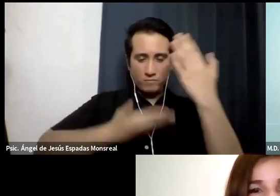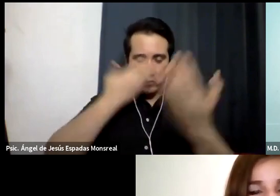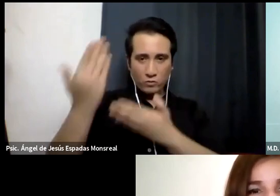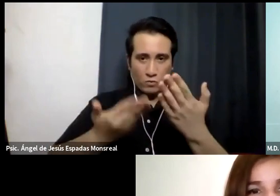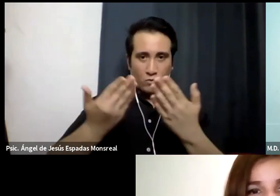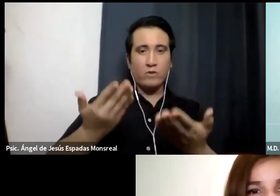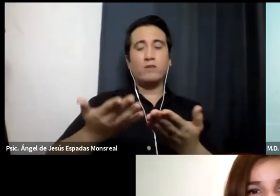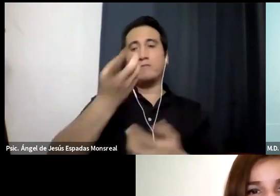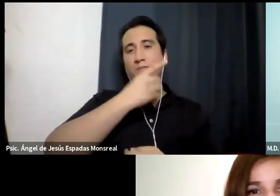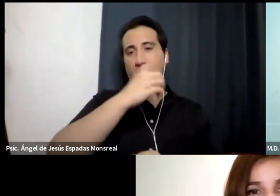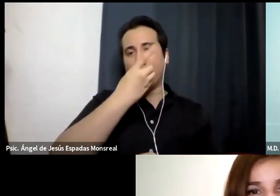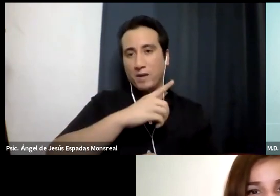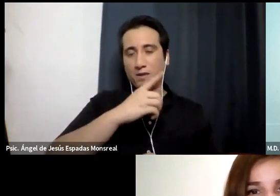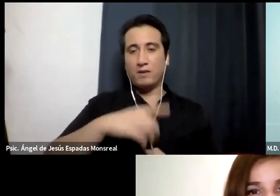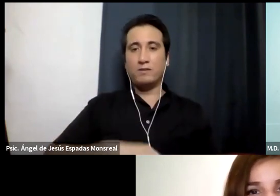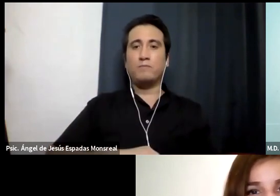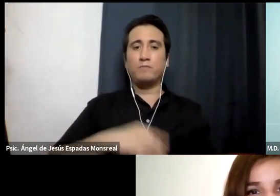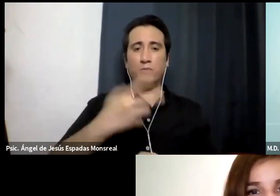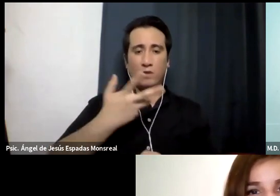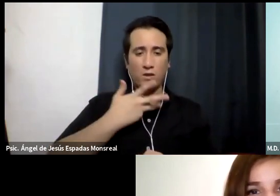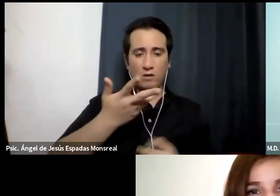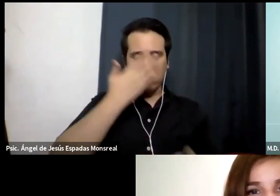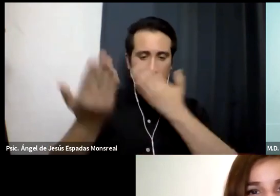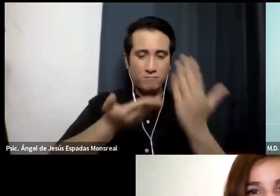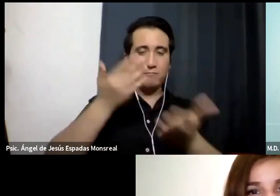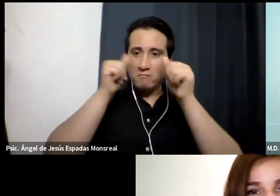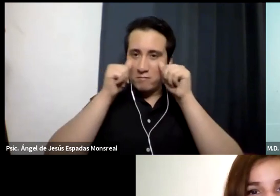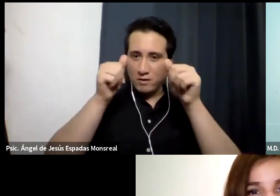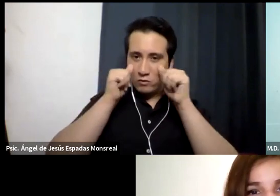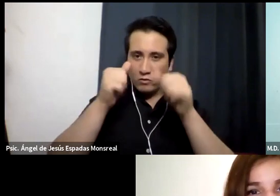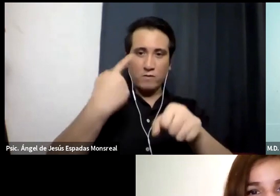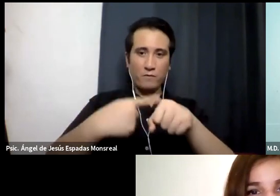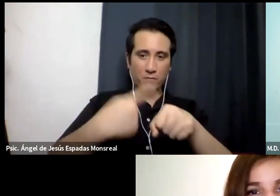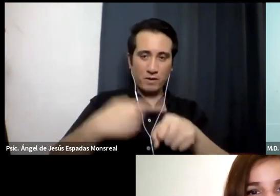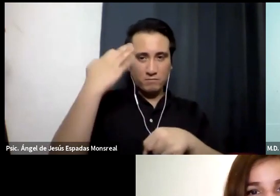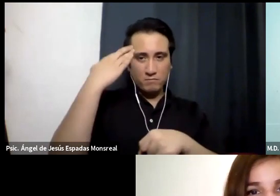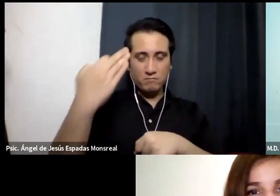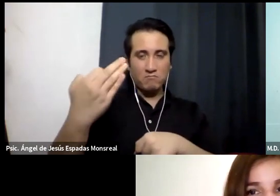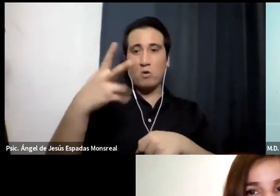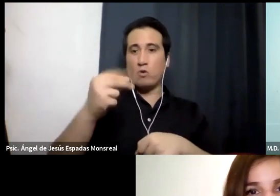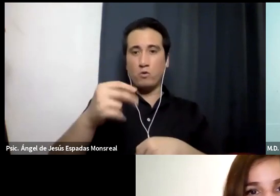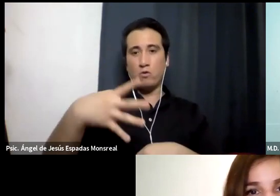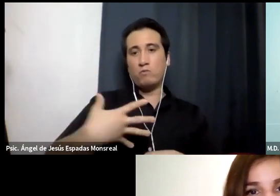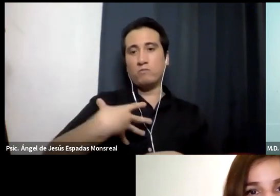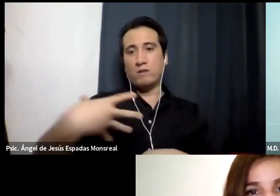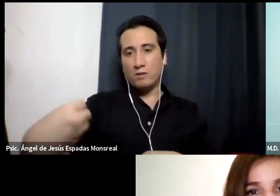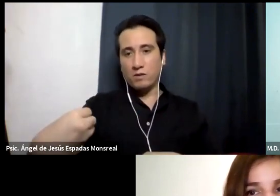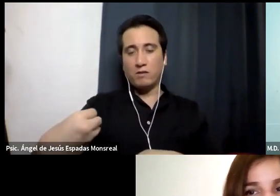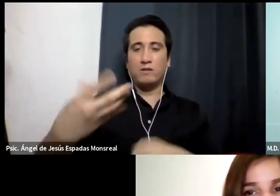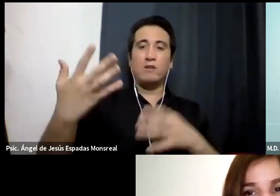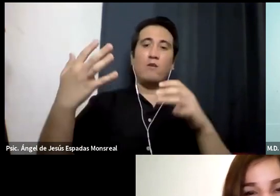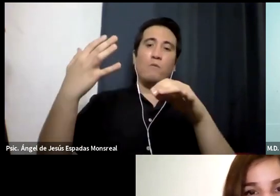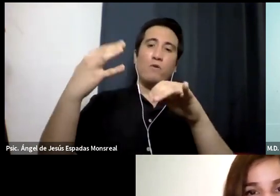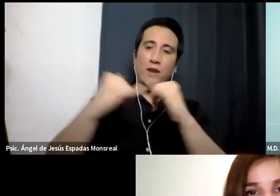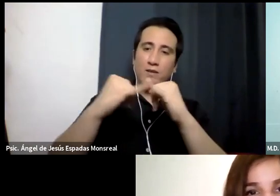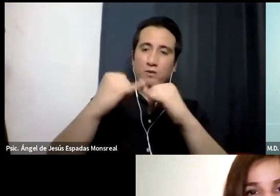Mexicana de Diabetes. Cuenta con un diplomado en atención a las enfermedades crónicas no transmitibles por el Instituto